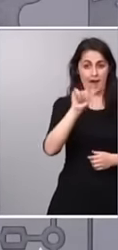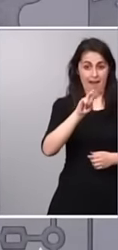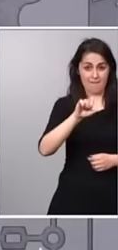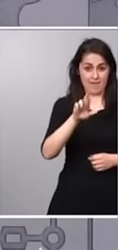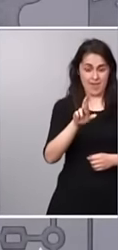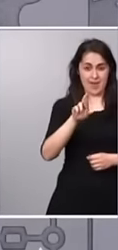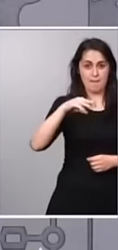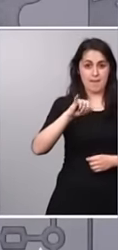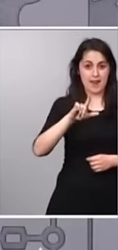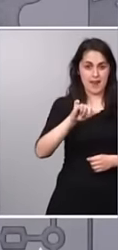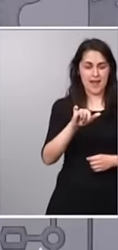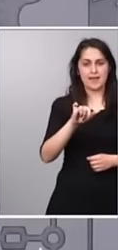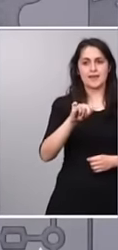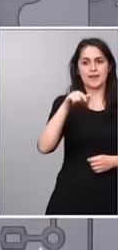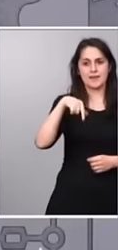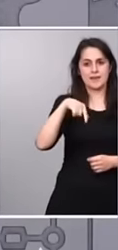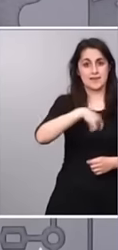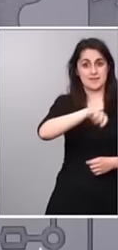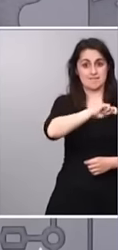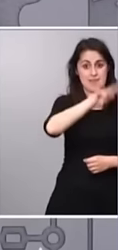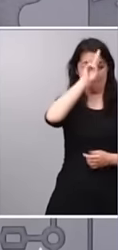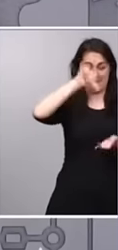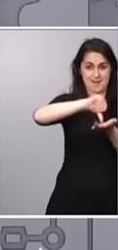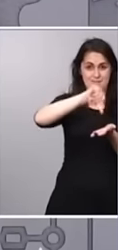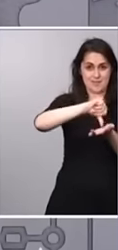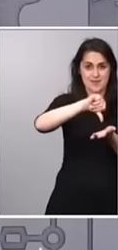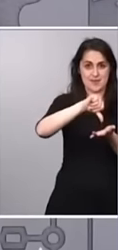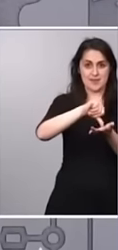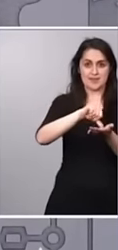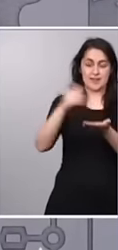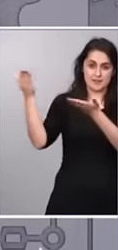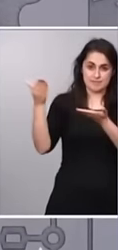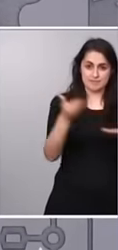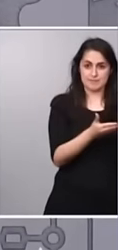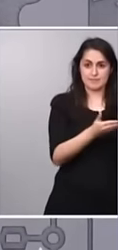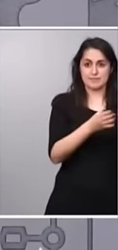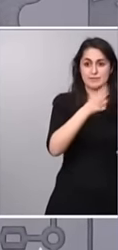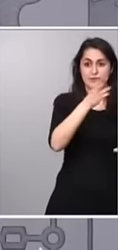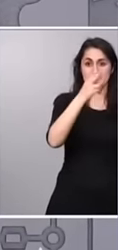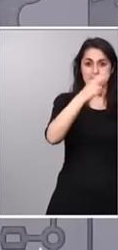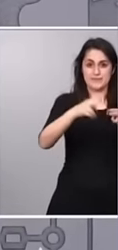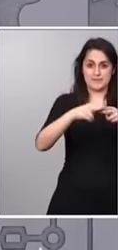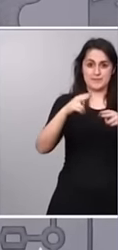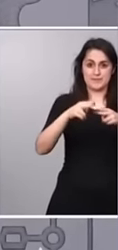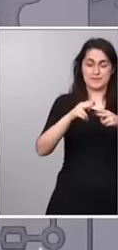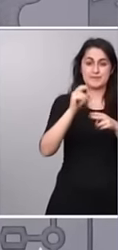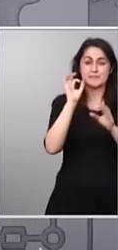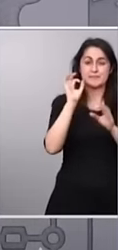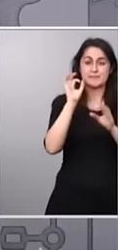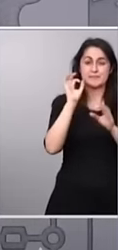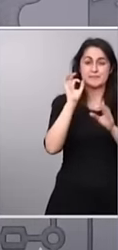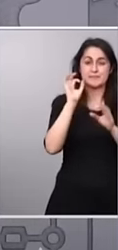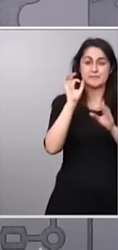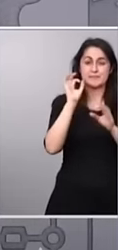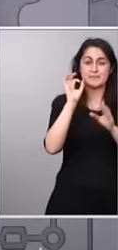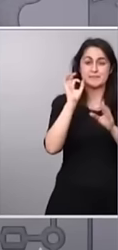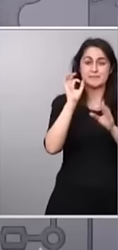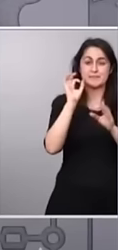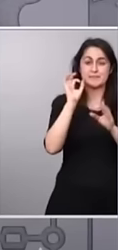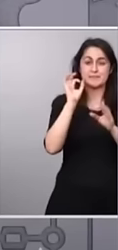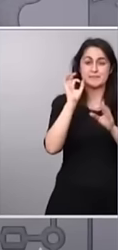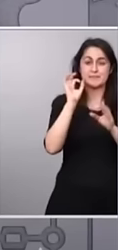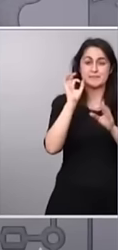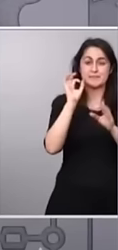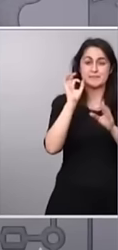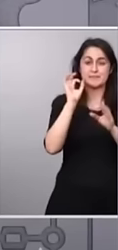recibido en la capital de España de buena fe para participar en un acto político de la extrema derecha se